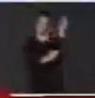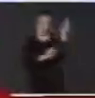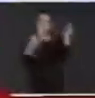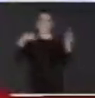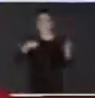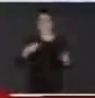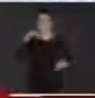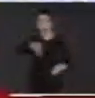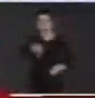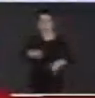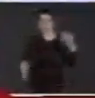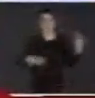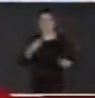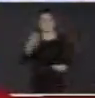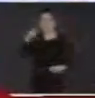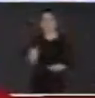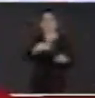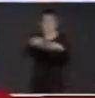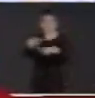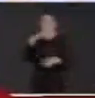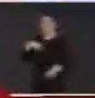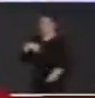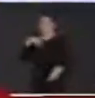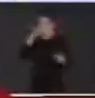podré con este poder.